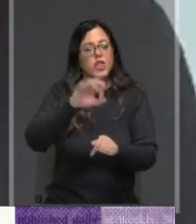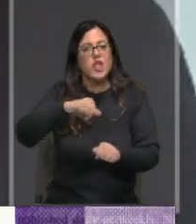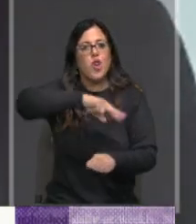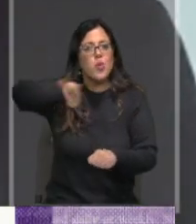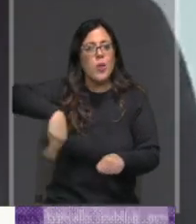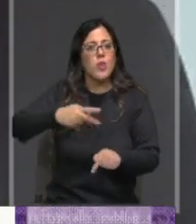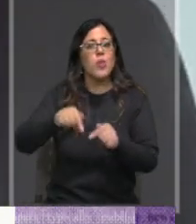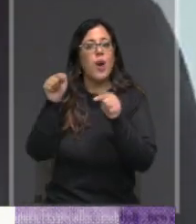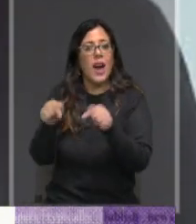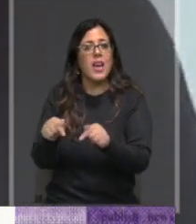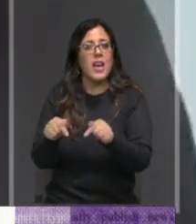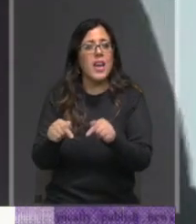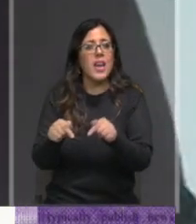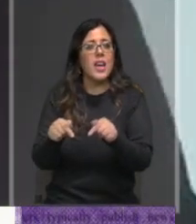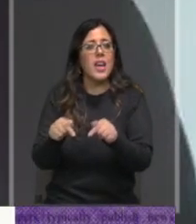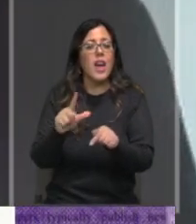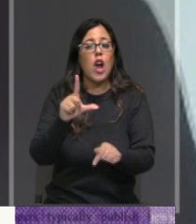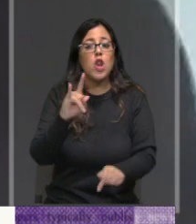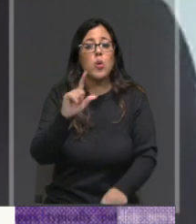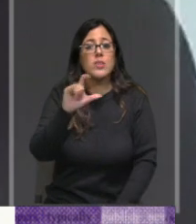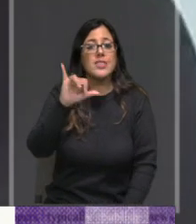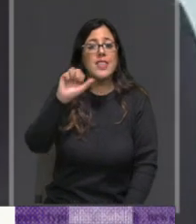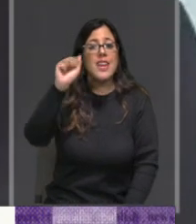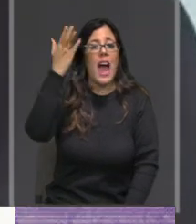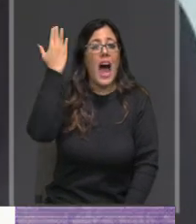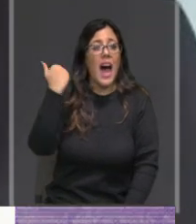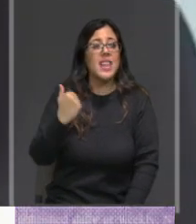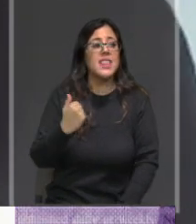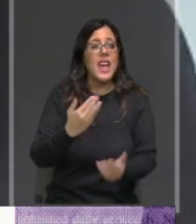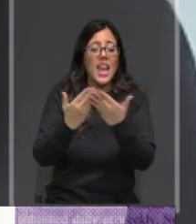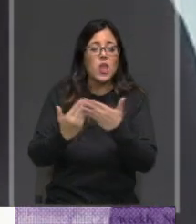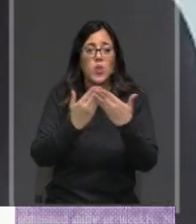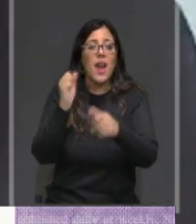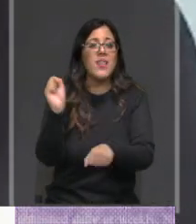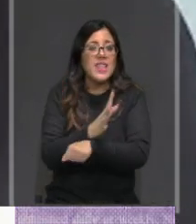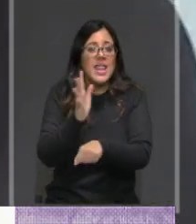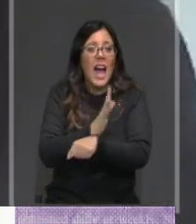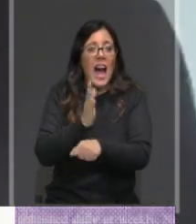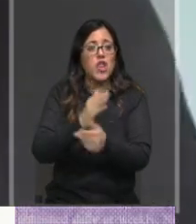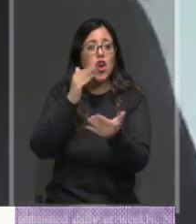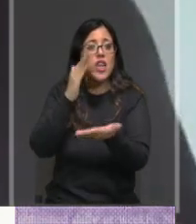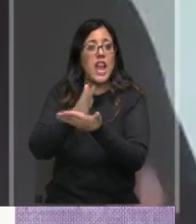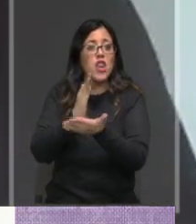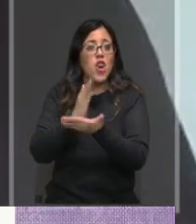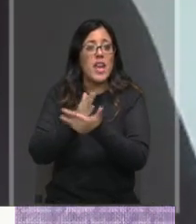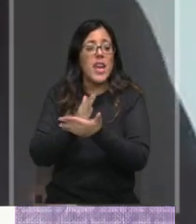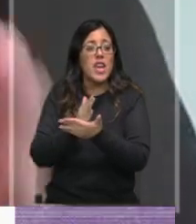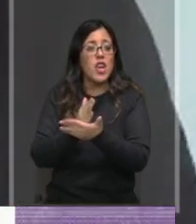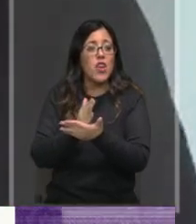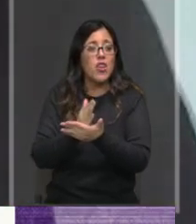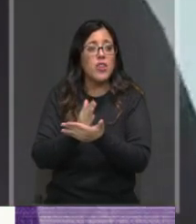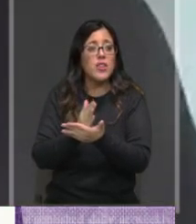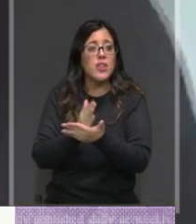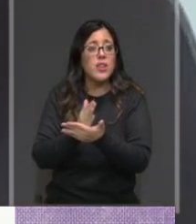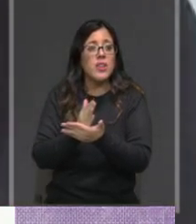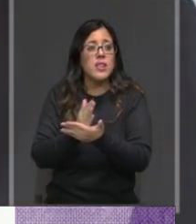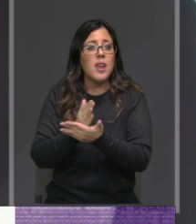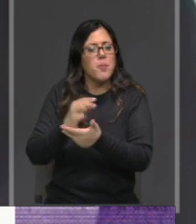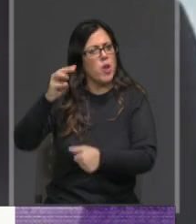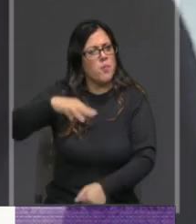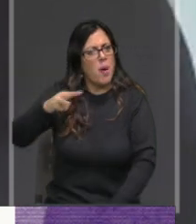grupo musical, Lucía estudiaba teatro en el colegio, quería ser actriz, así que nuestra madre se encargó de